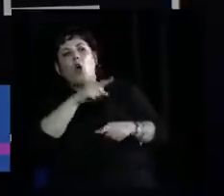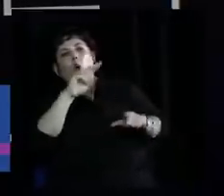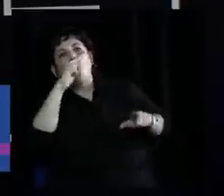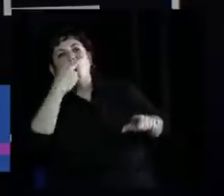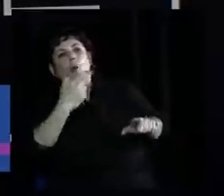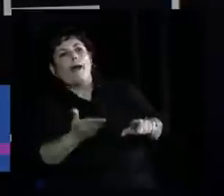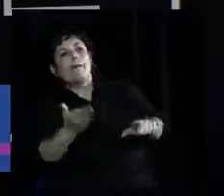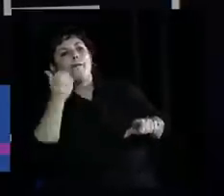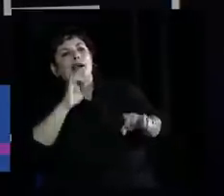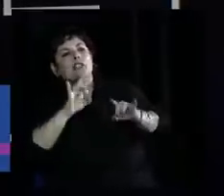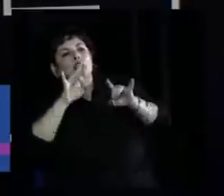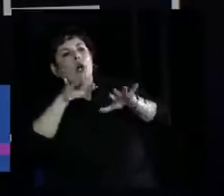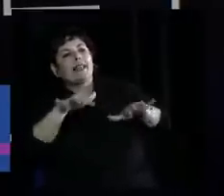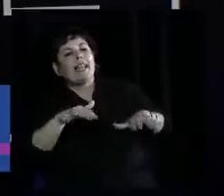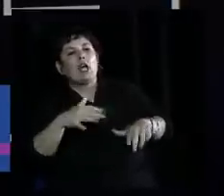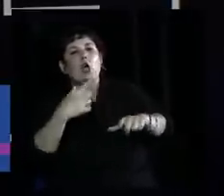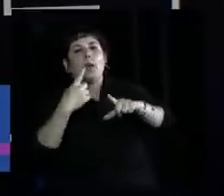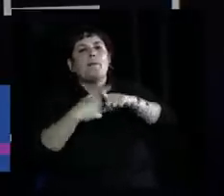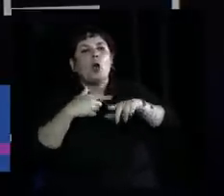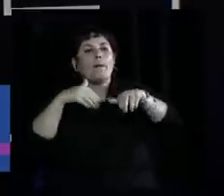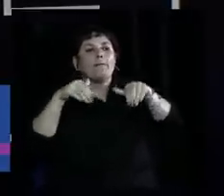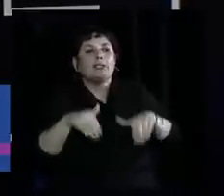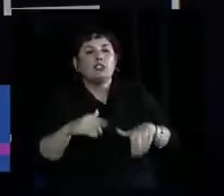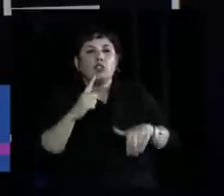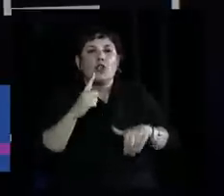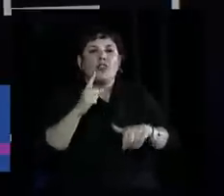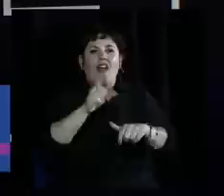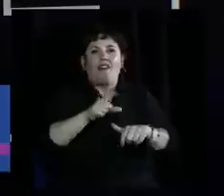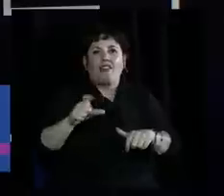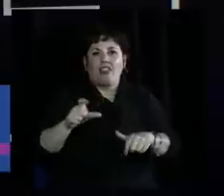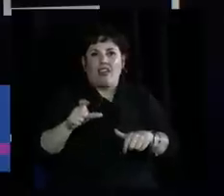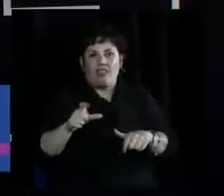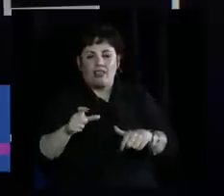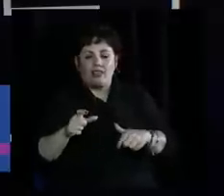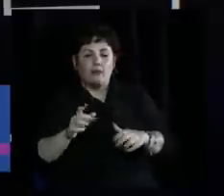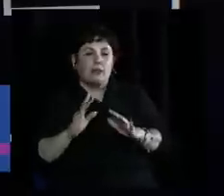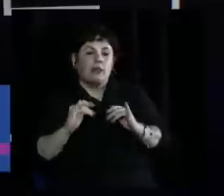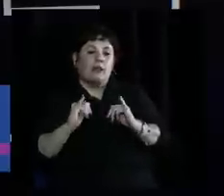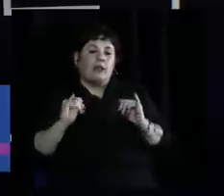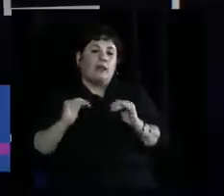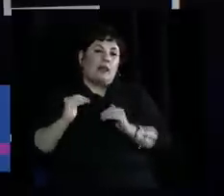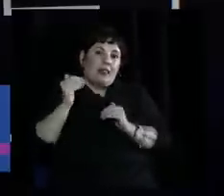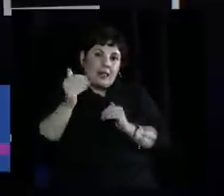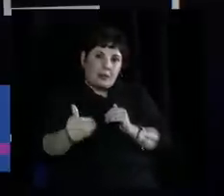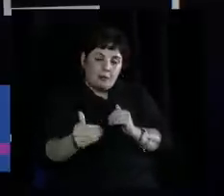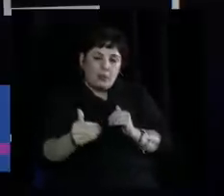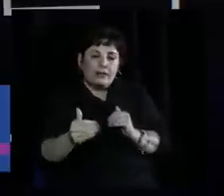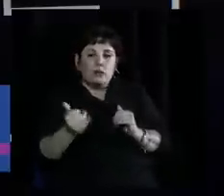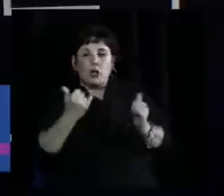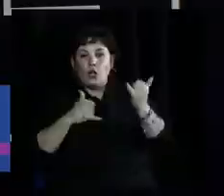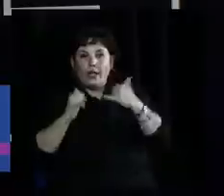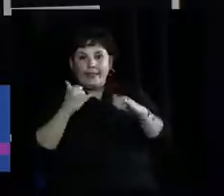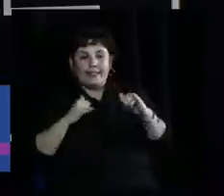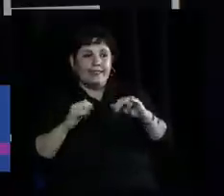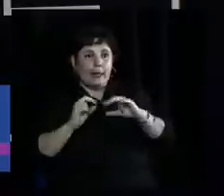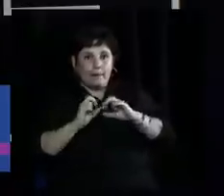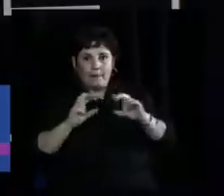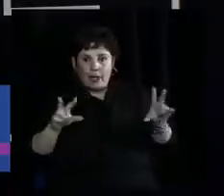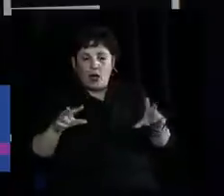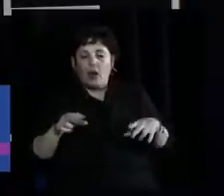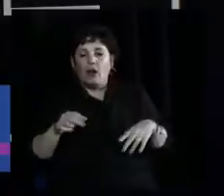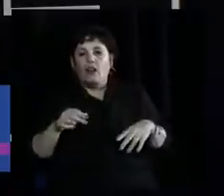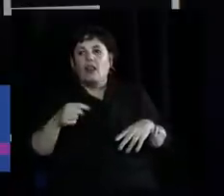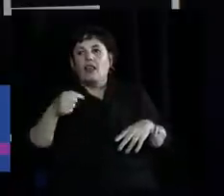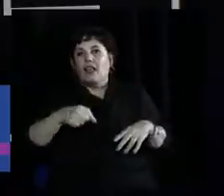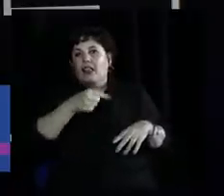más contagios por millón de habitantes. Pero unos días después llegó una noticia todavía peor. Y